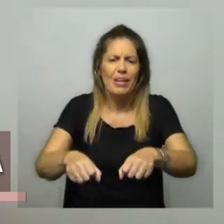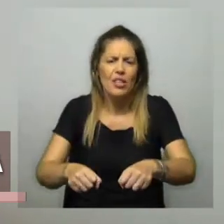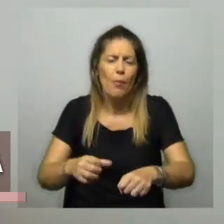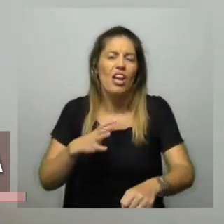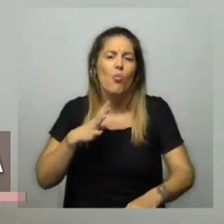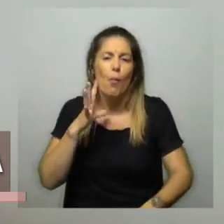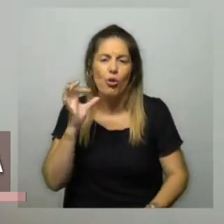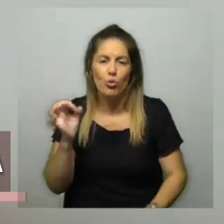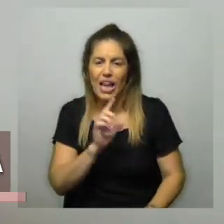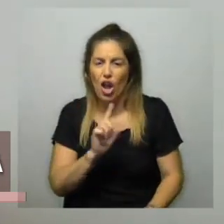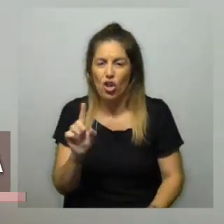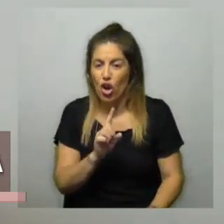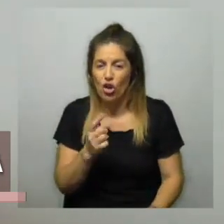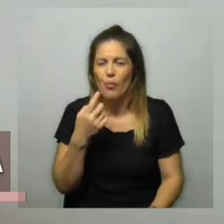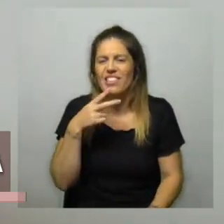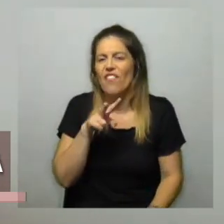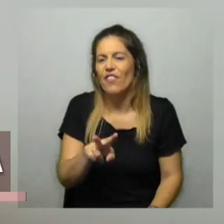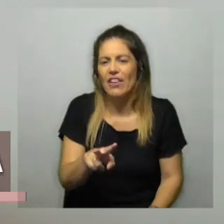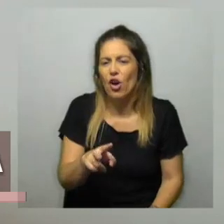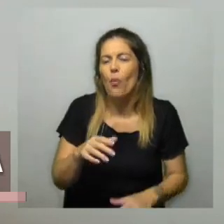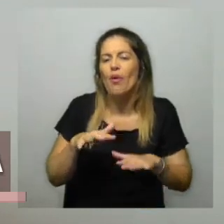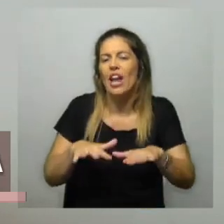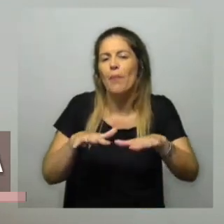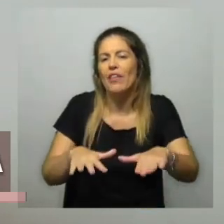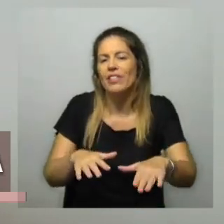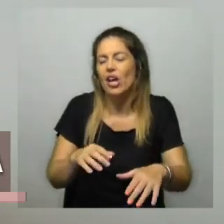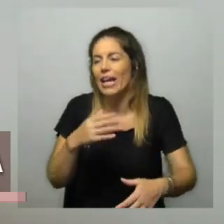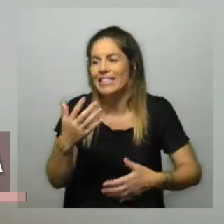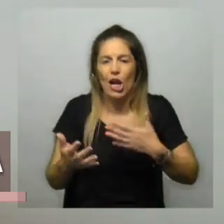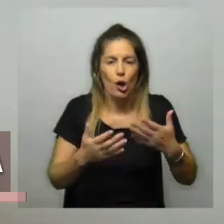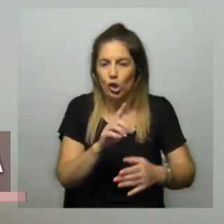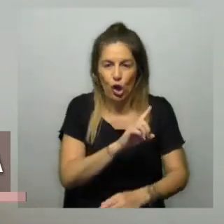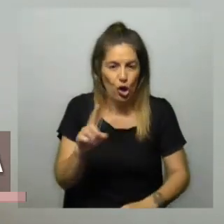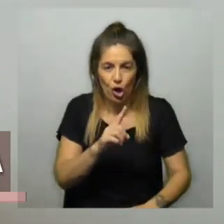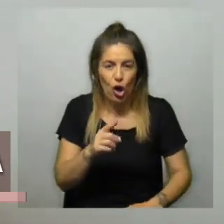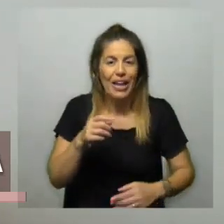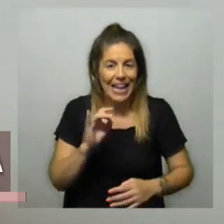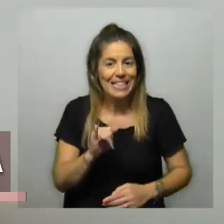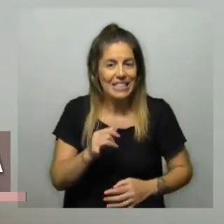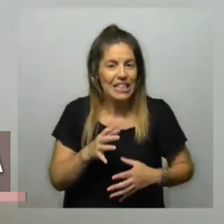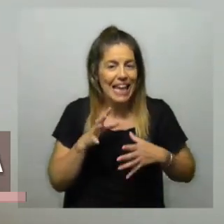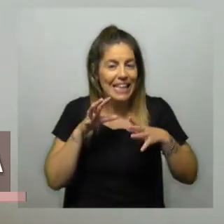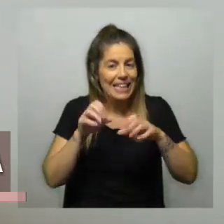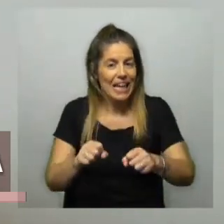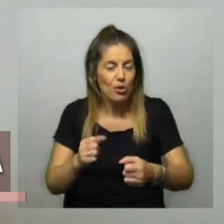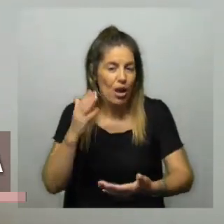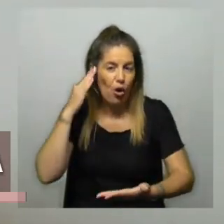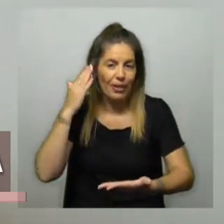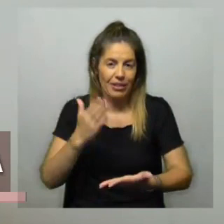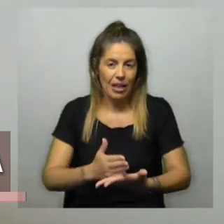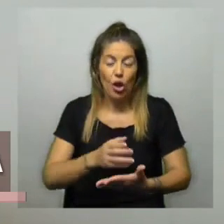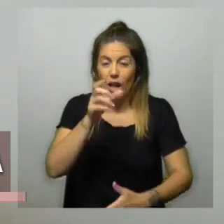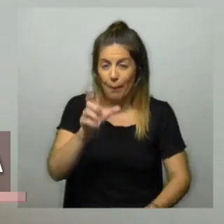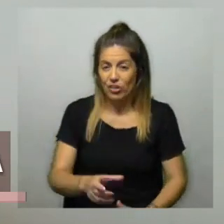oportunidad. No puede ser tomado esto como una manifestación que se descontroló. Era una tentativa de golpe de Estado. Las personas,